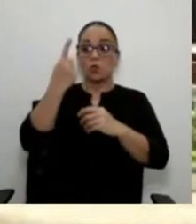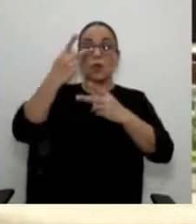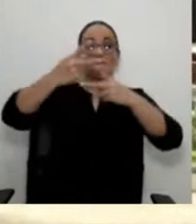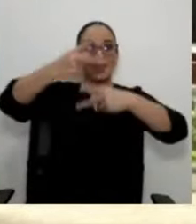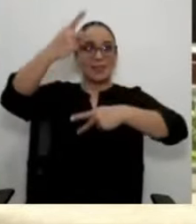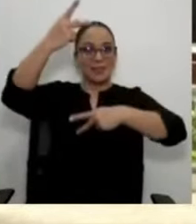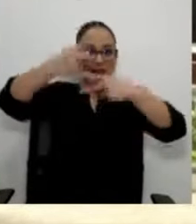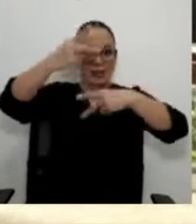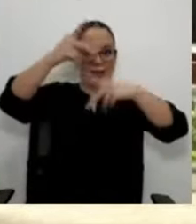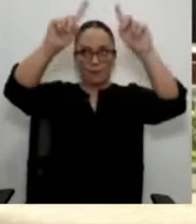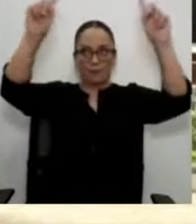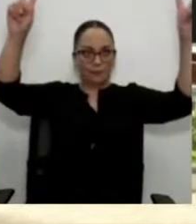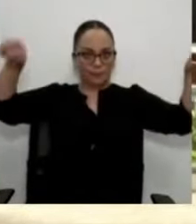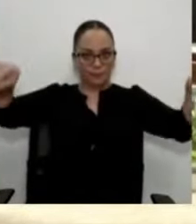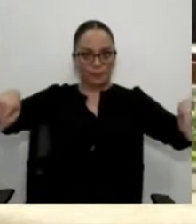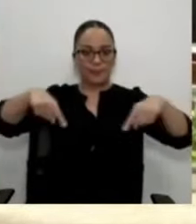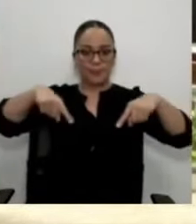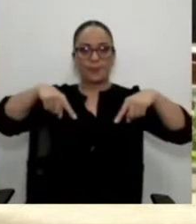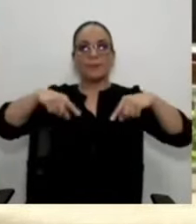hay una,